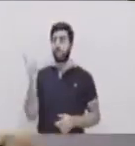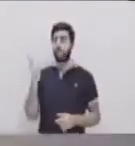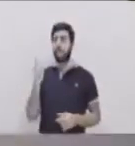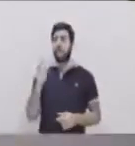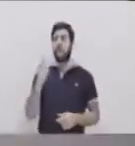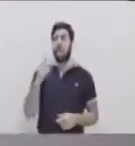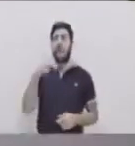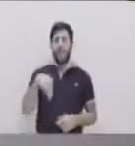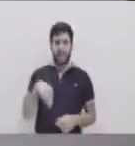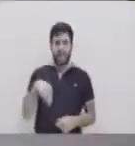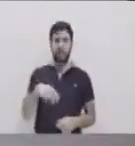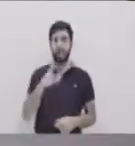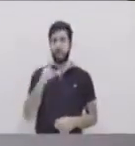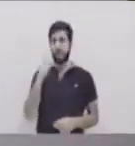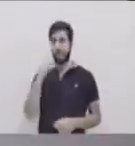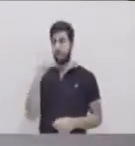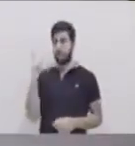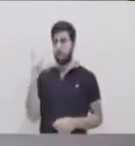hacer.